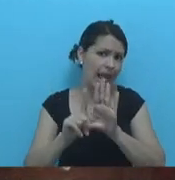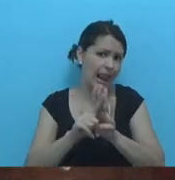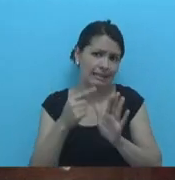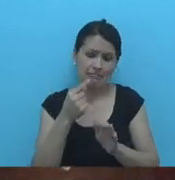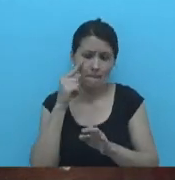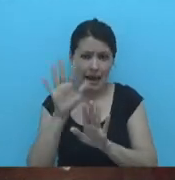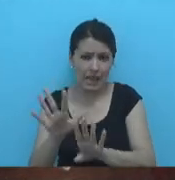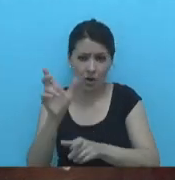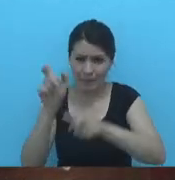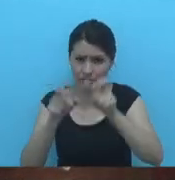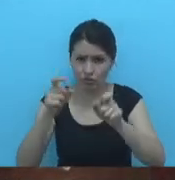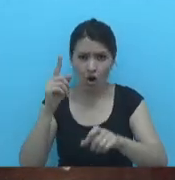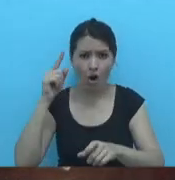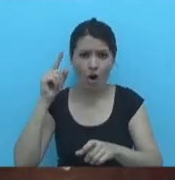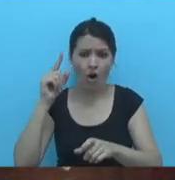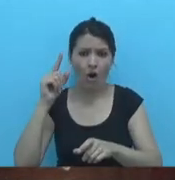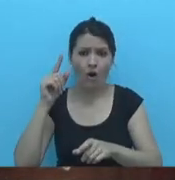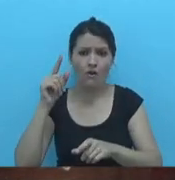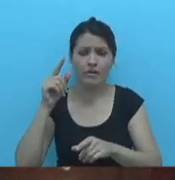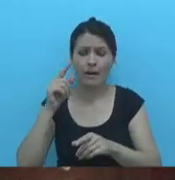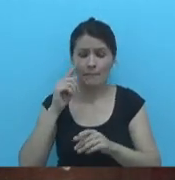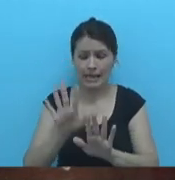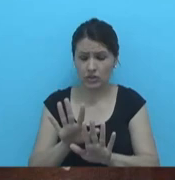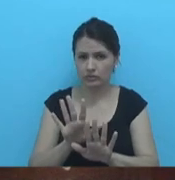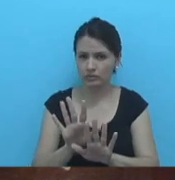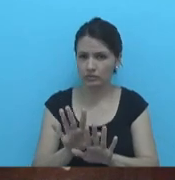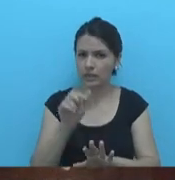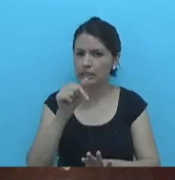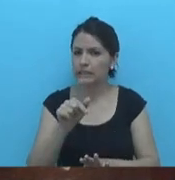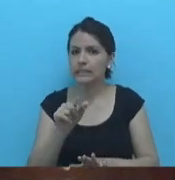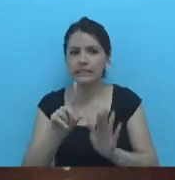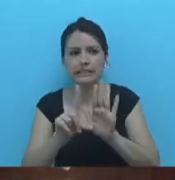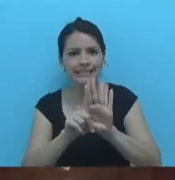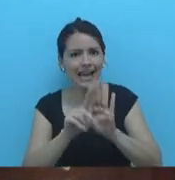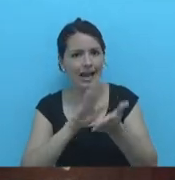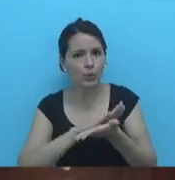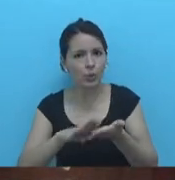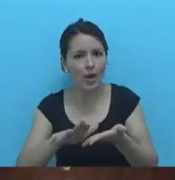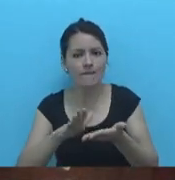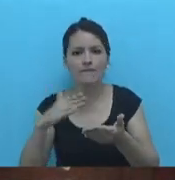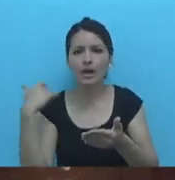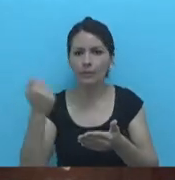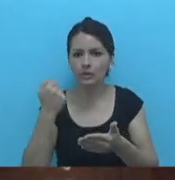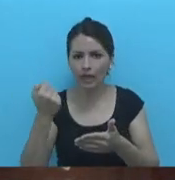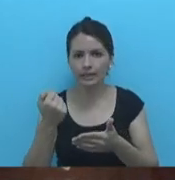26.657. Nos parecía que esta era una ley, una herramienta absolutamente útil